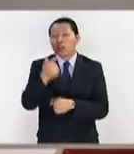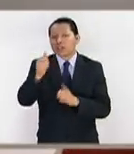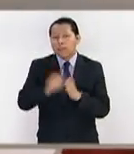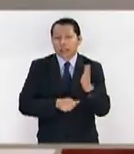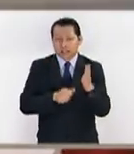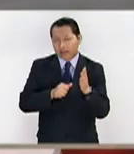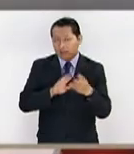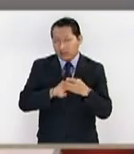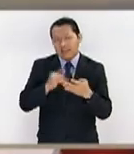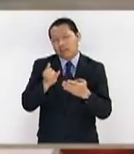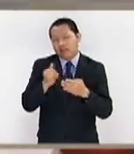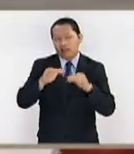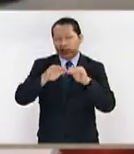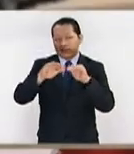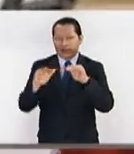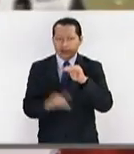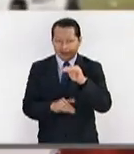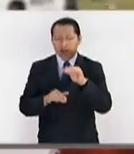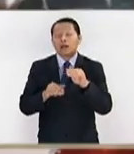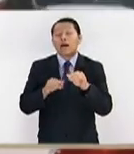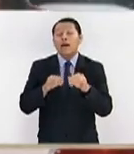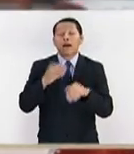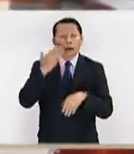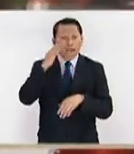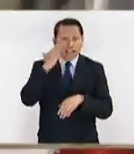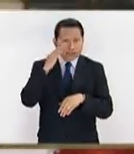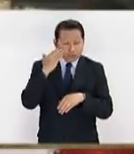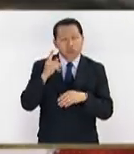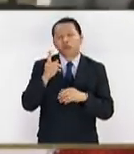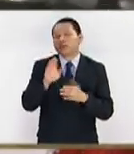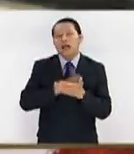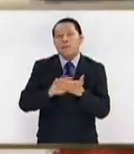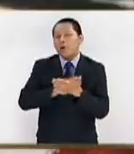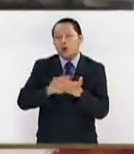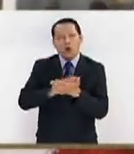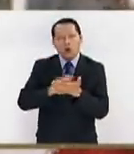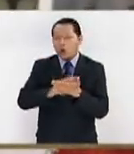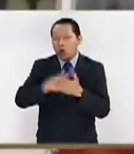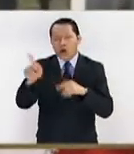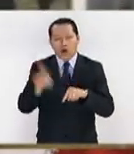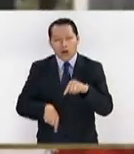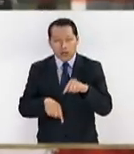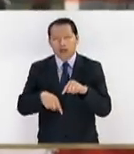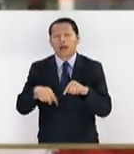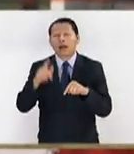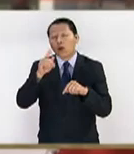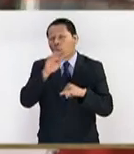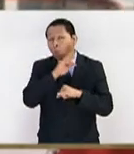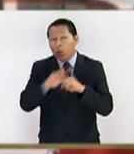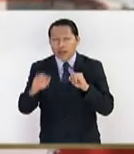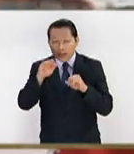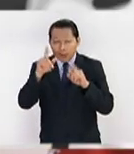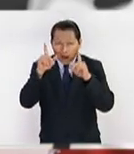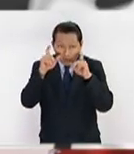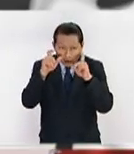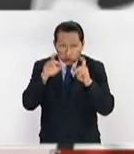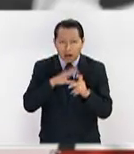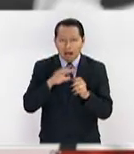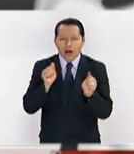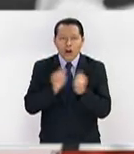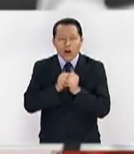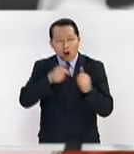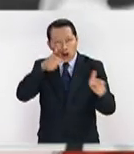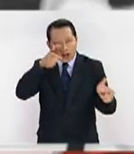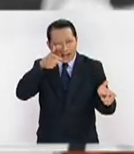y una baja de rango. Su página de Facebook ha sido borrado, pero en sus últimas fotos había posteado una con un rifle